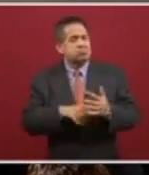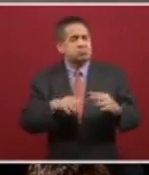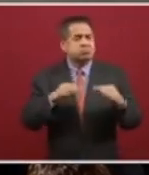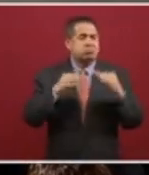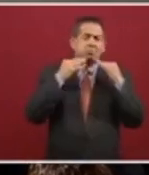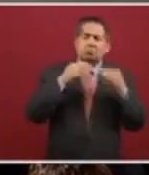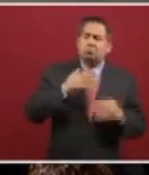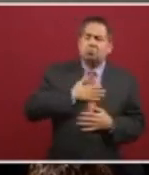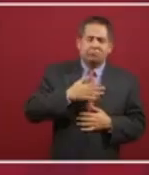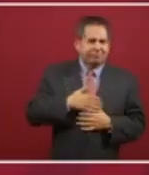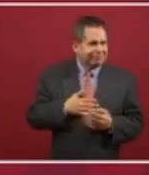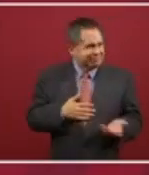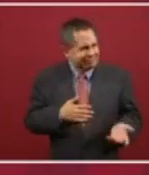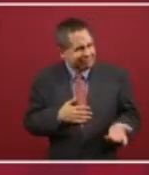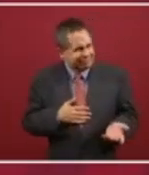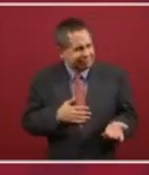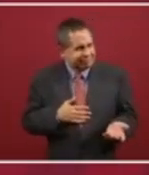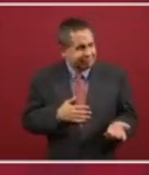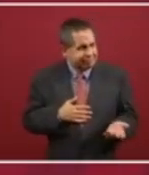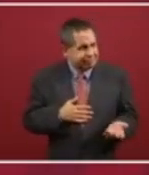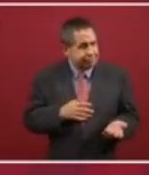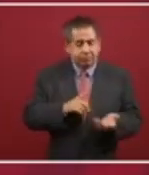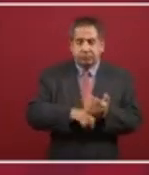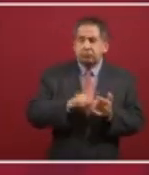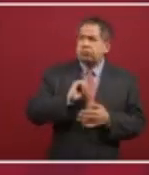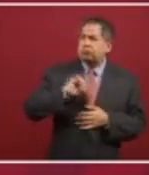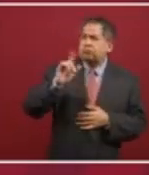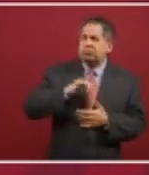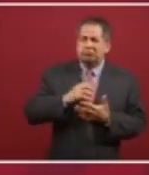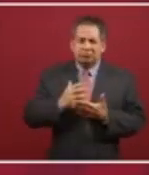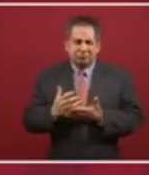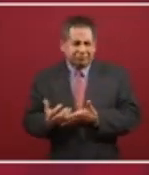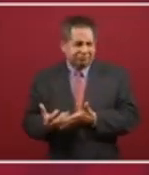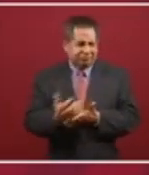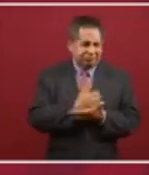el que un funcionario ganara